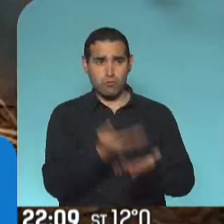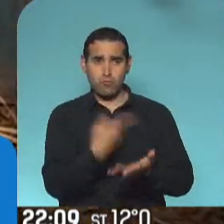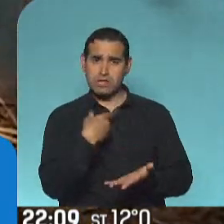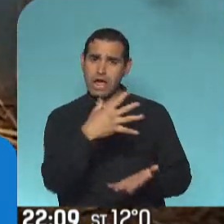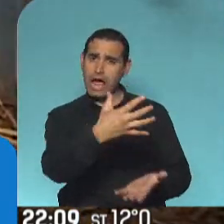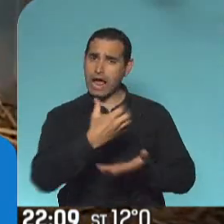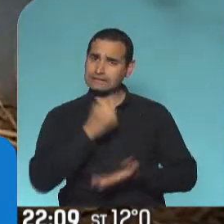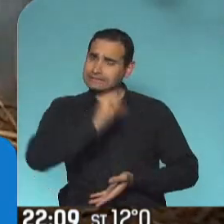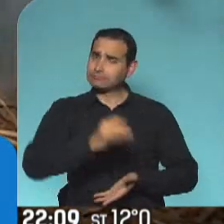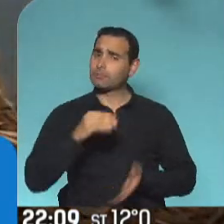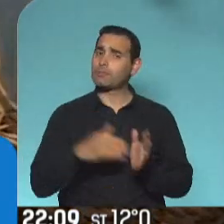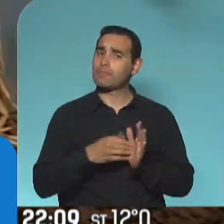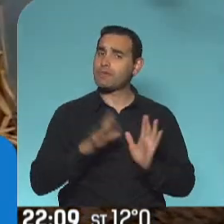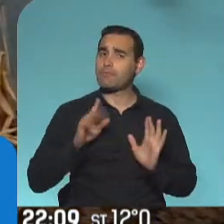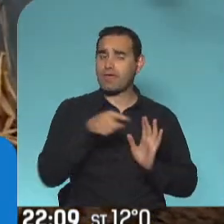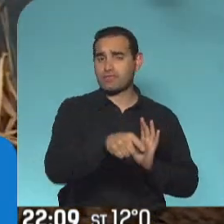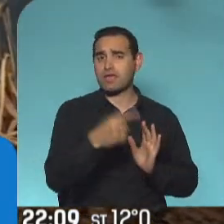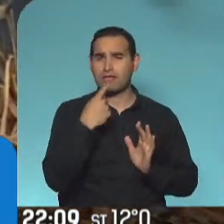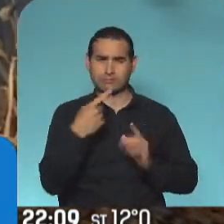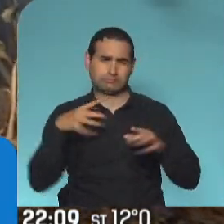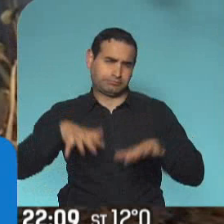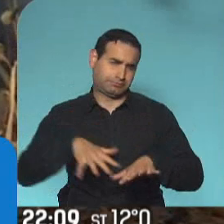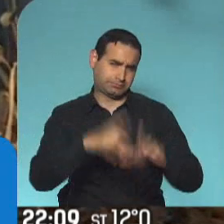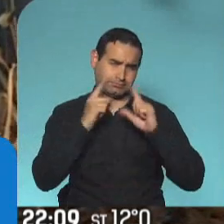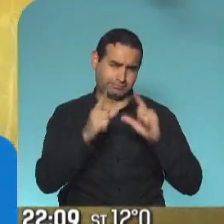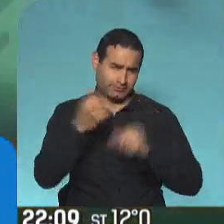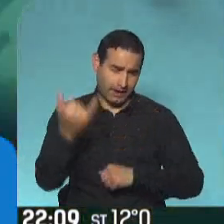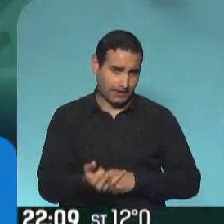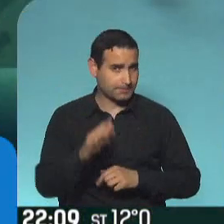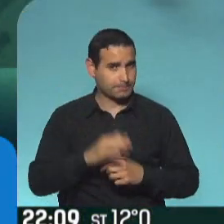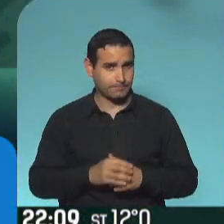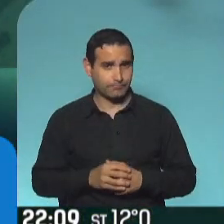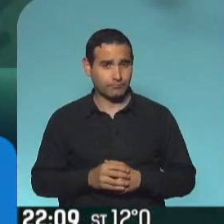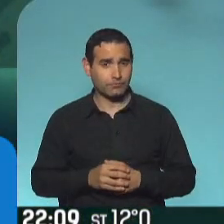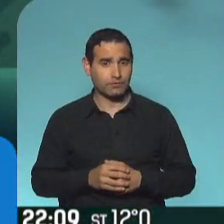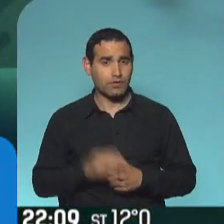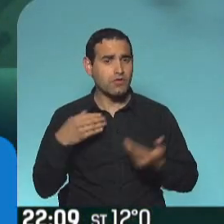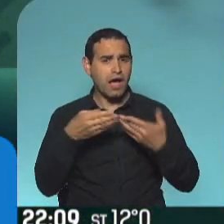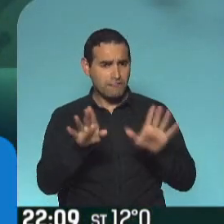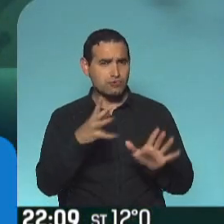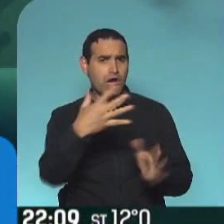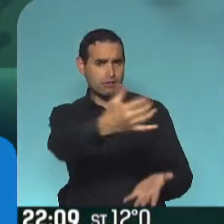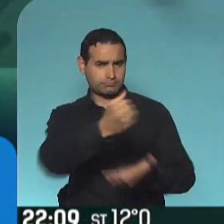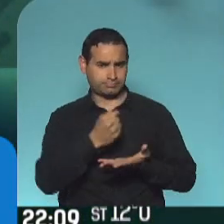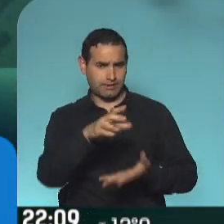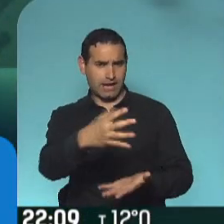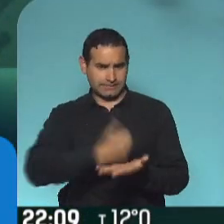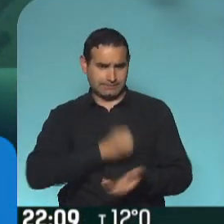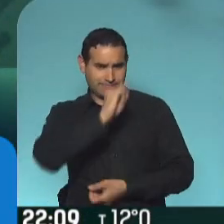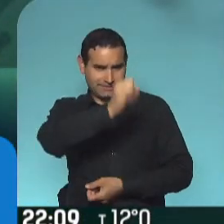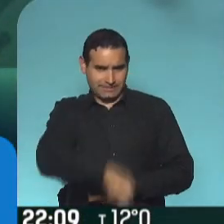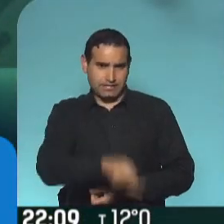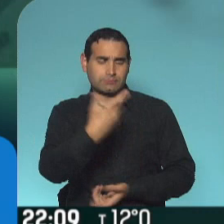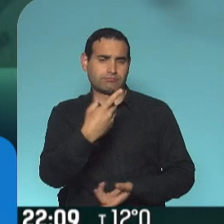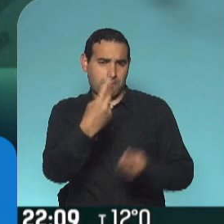con condiciones luego de bravuconadas marchas y contramarchas. Está aberto a receber verbas e